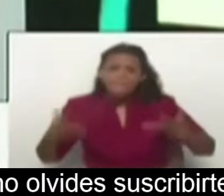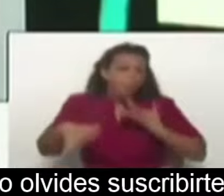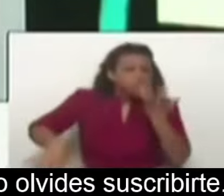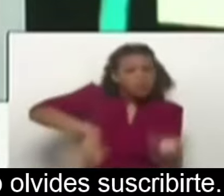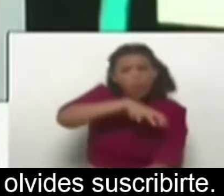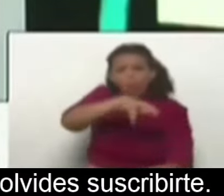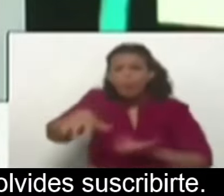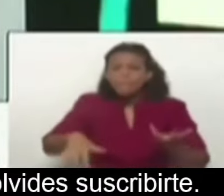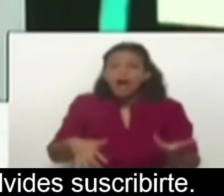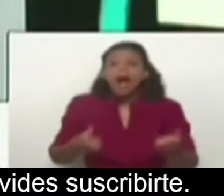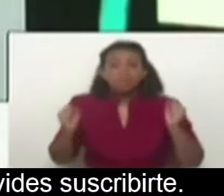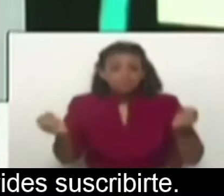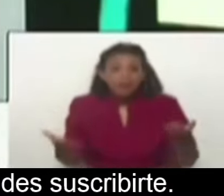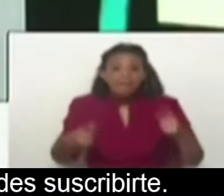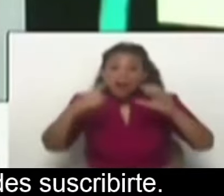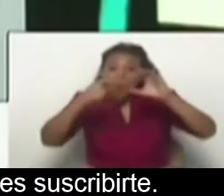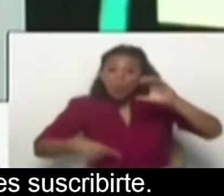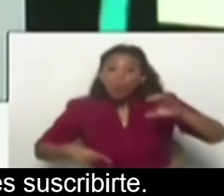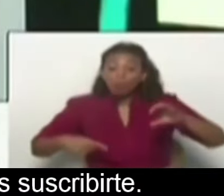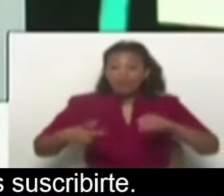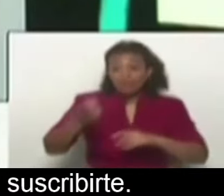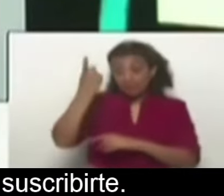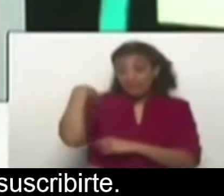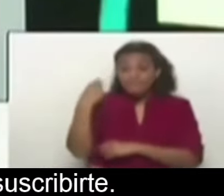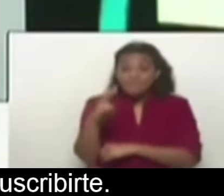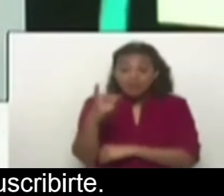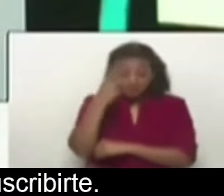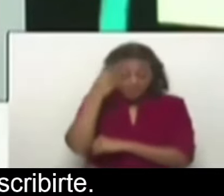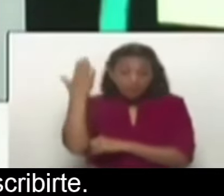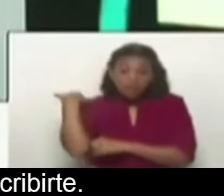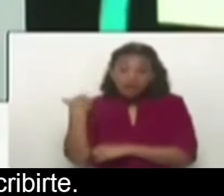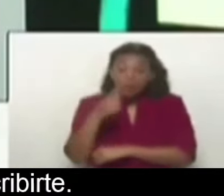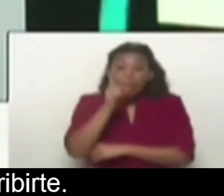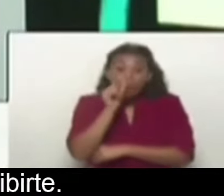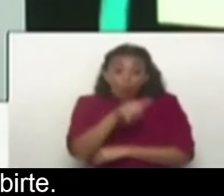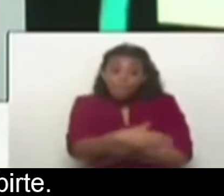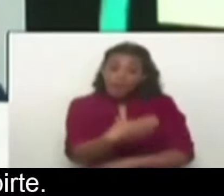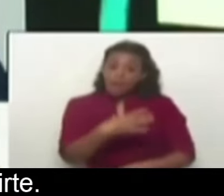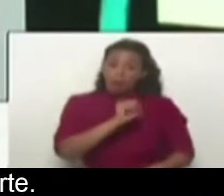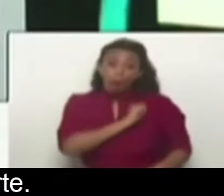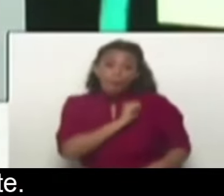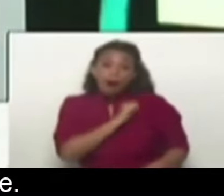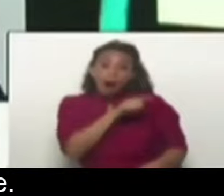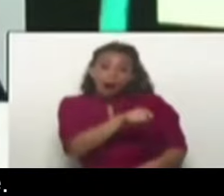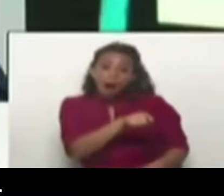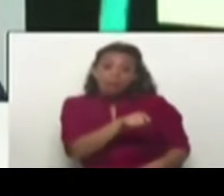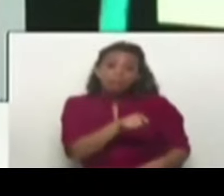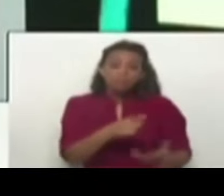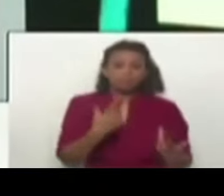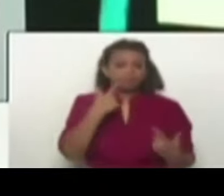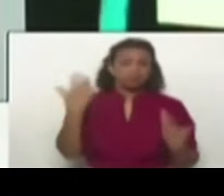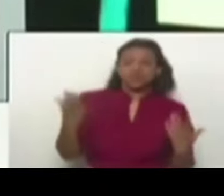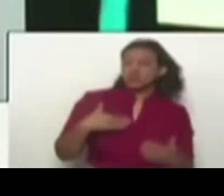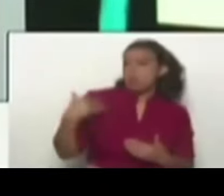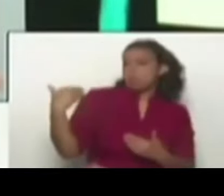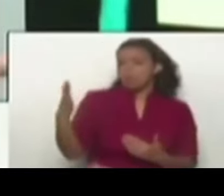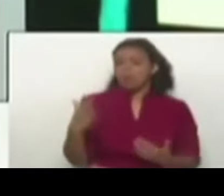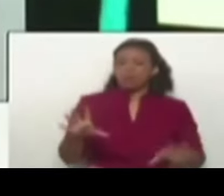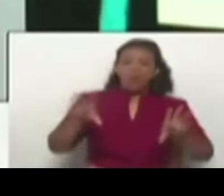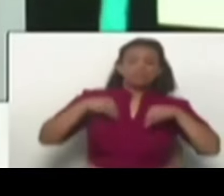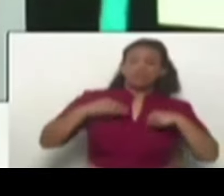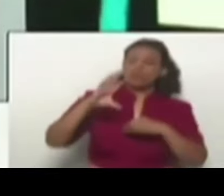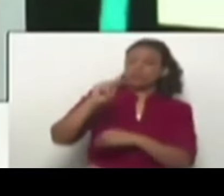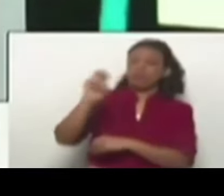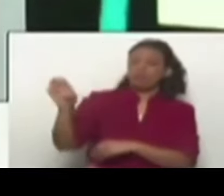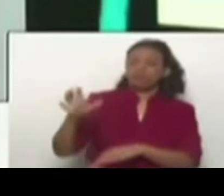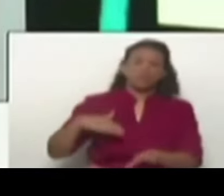golpe eléctrico del viernes pasado, este señor cobarde, González Urrutia, se da el tupé de decir que no, él no reconoce leyes, él